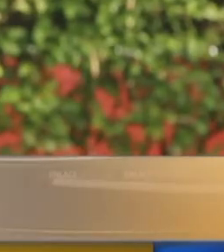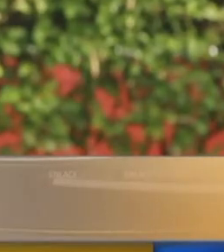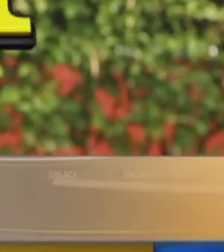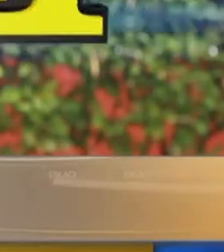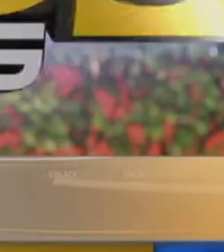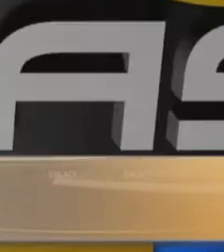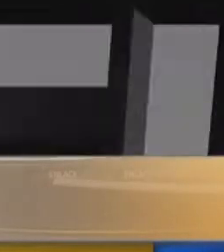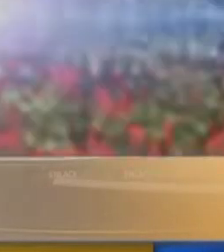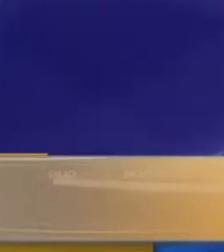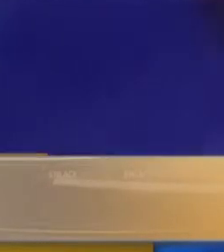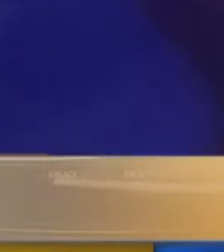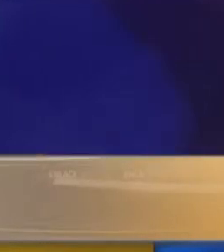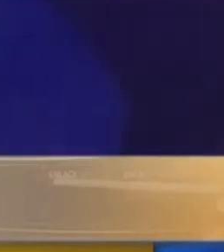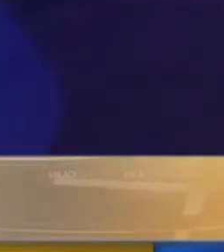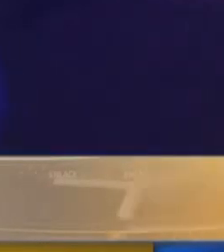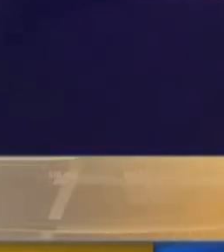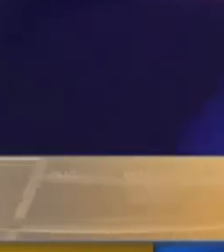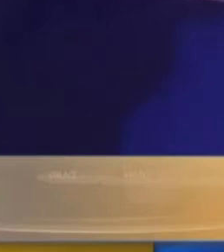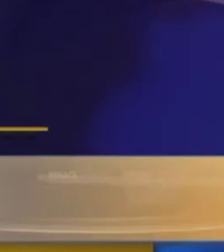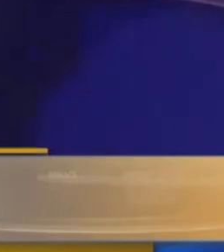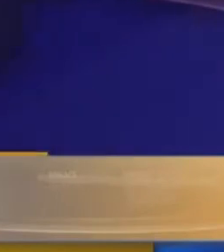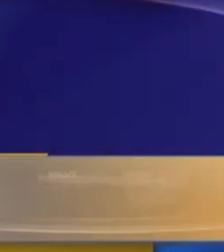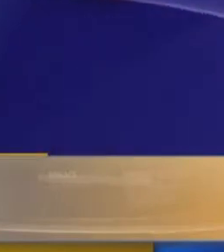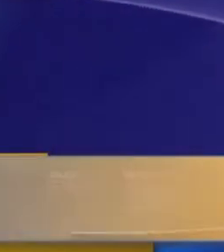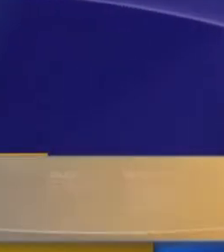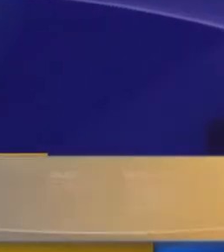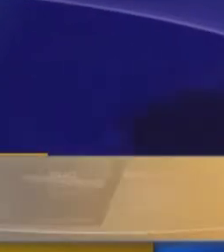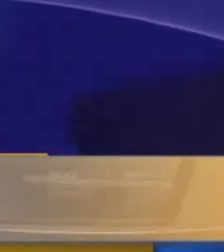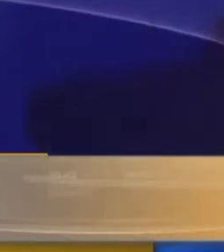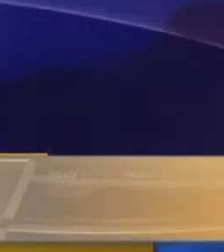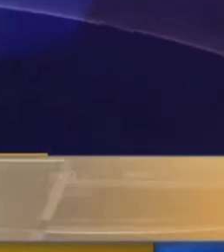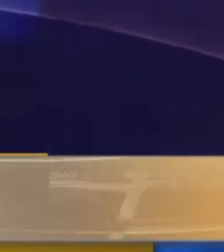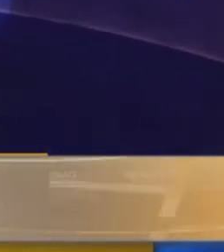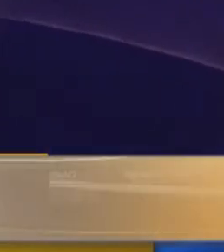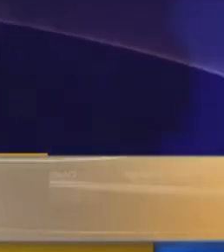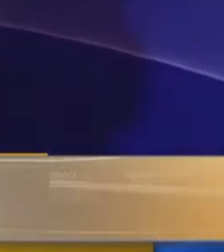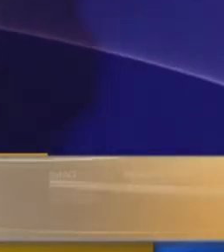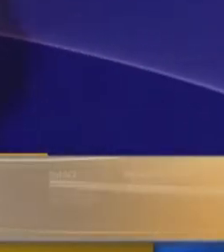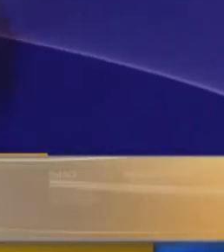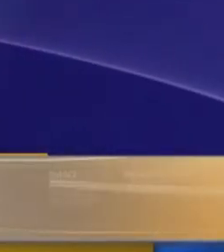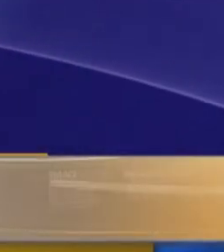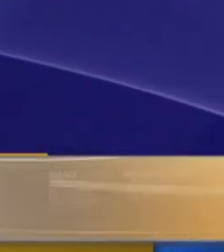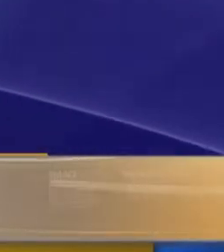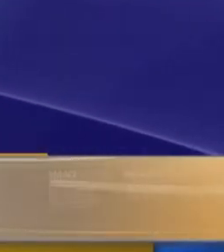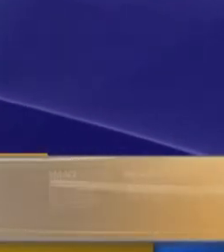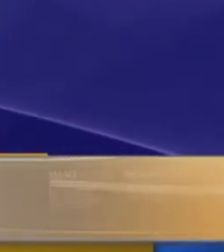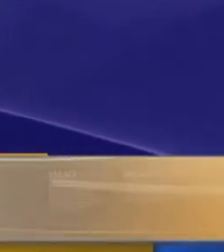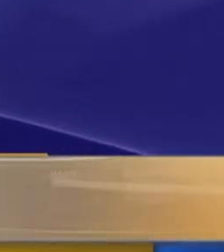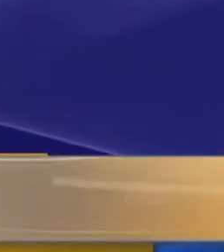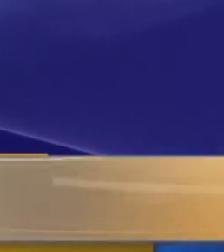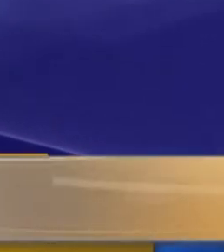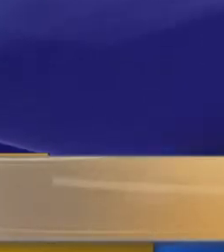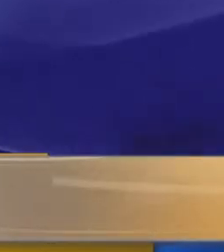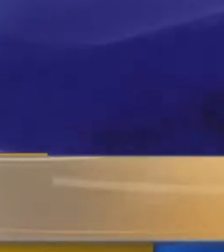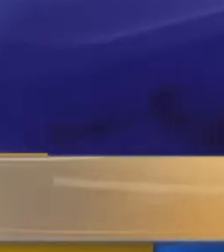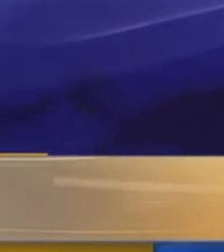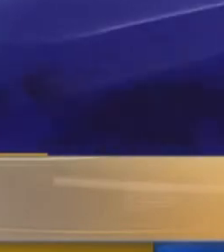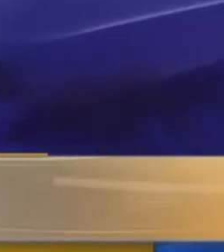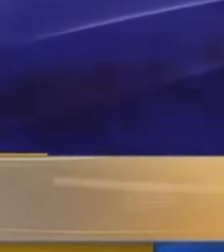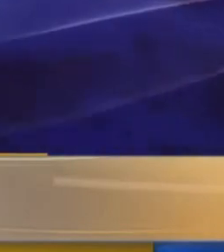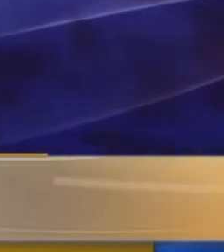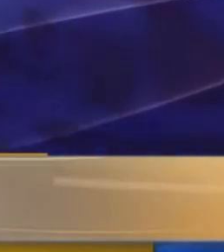minutos. Capturados estos dos sujetos en la vereda Peroles. Los detenidos están implicados en el robo de ganado, moto